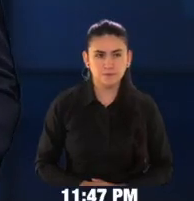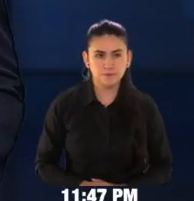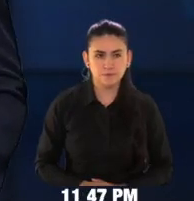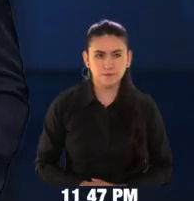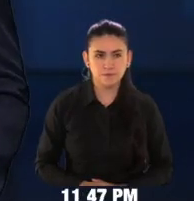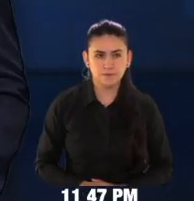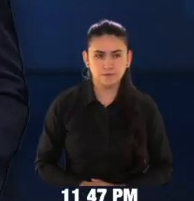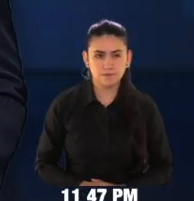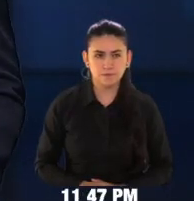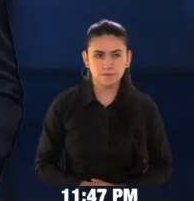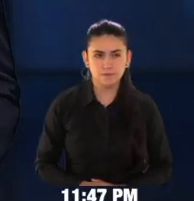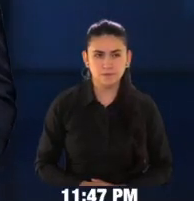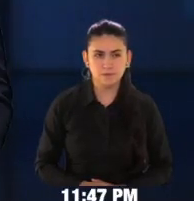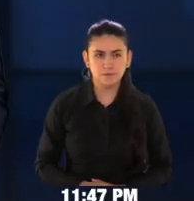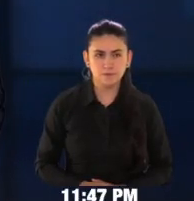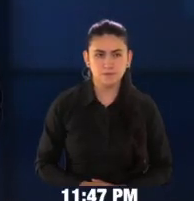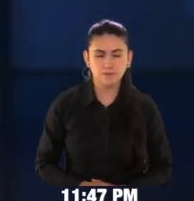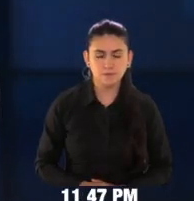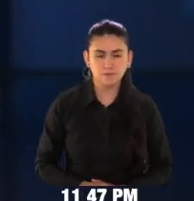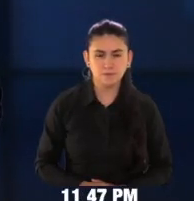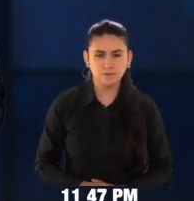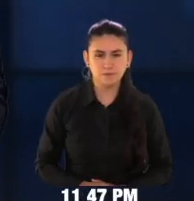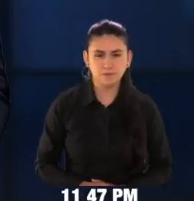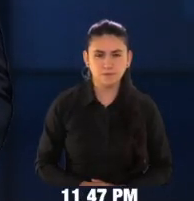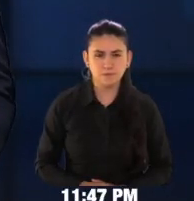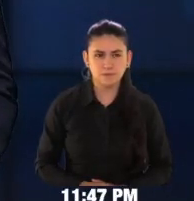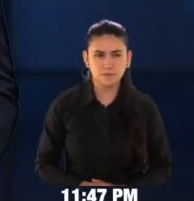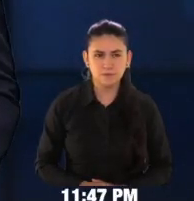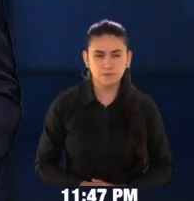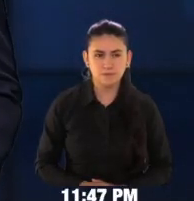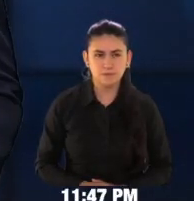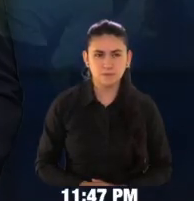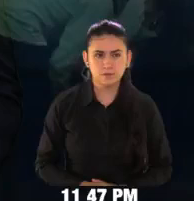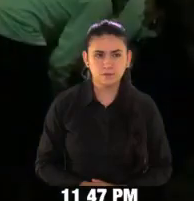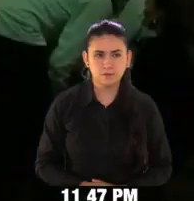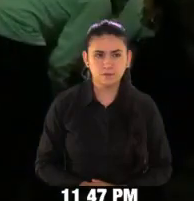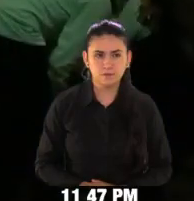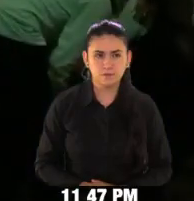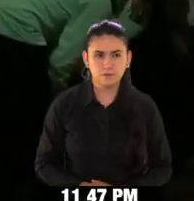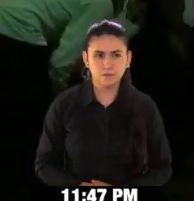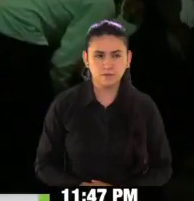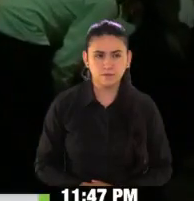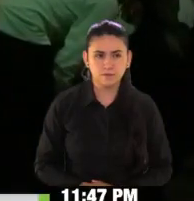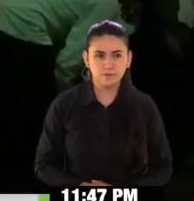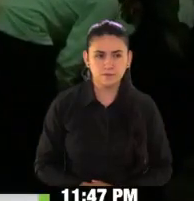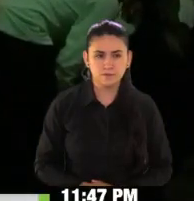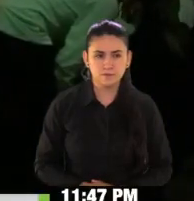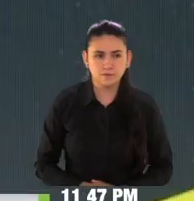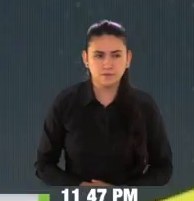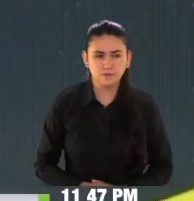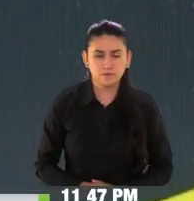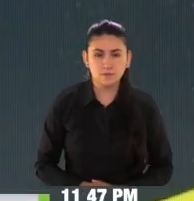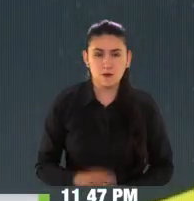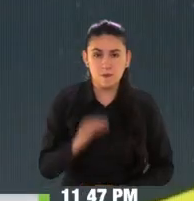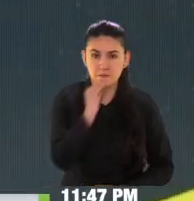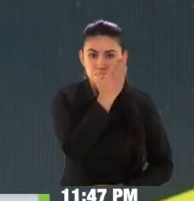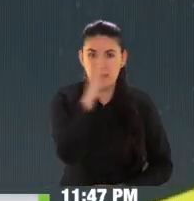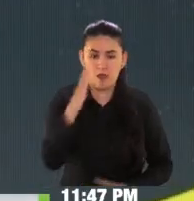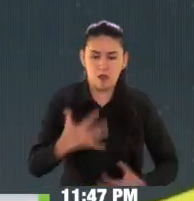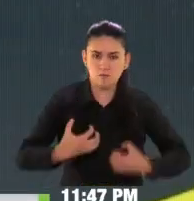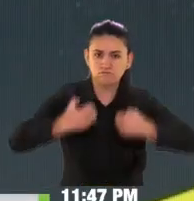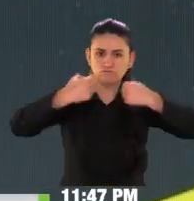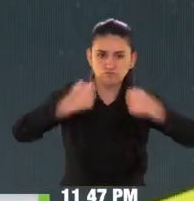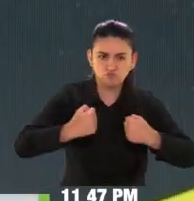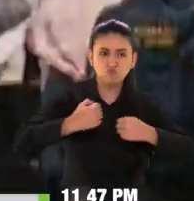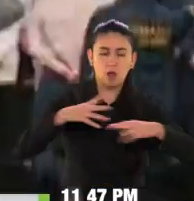Y Barranquilla fue oficializada como sede de los Juegos Panamericanos y Parapanamericanos para el 2027. En el centro de eventos Puerta de Oro, el